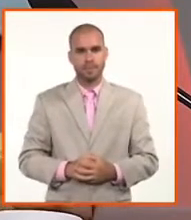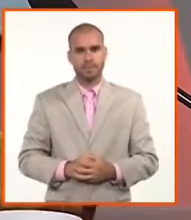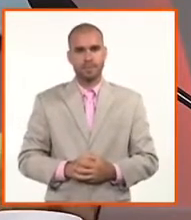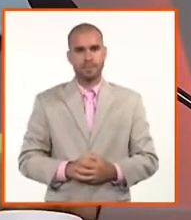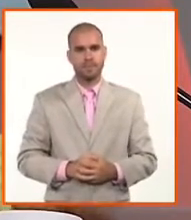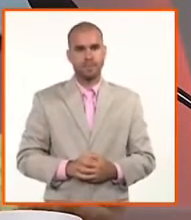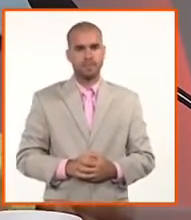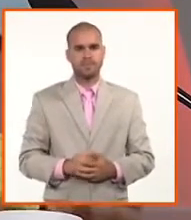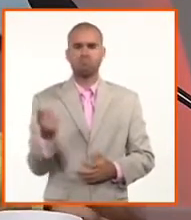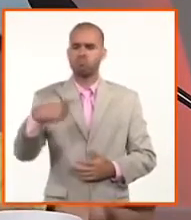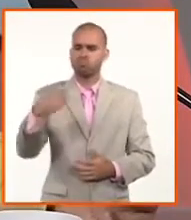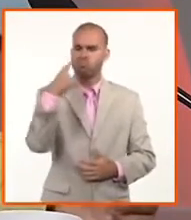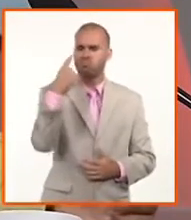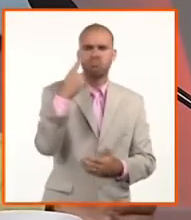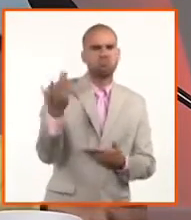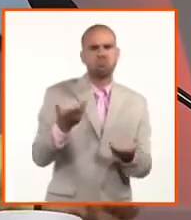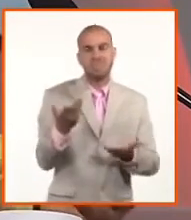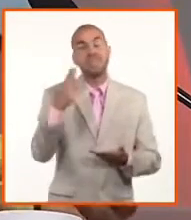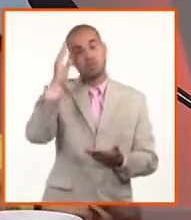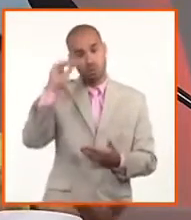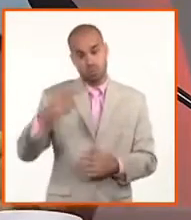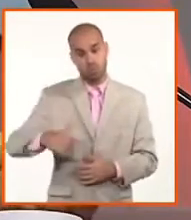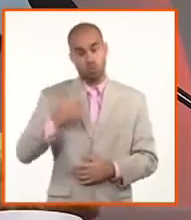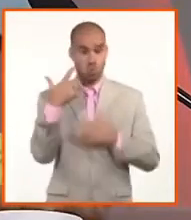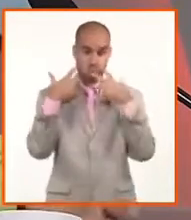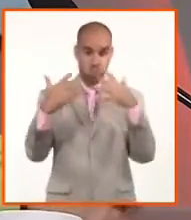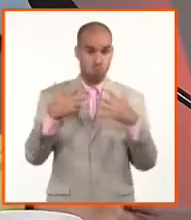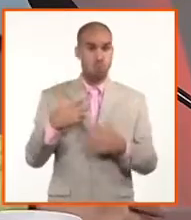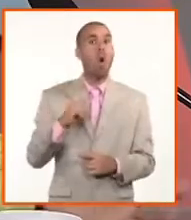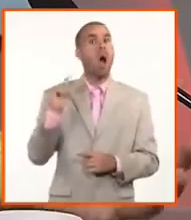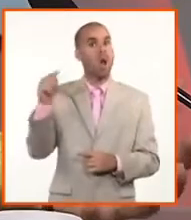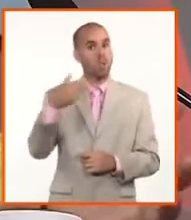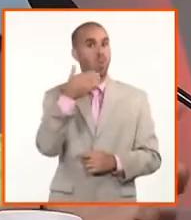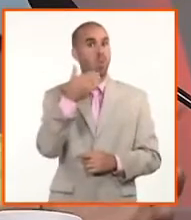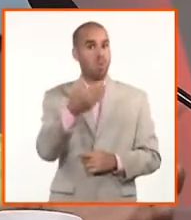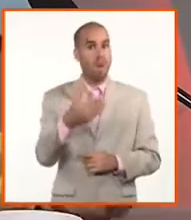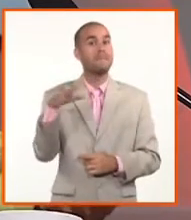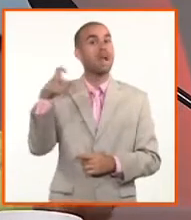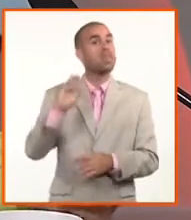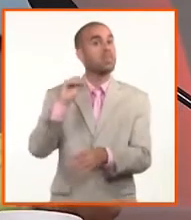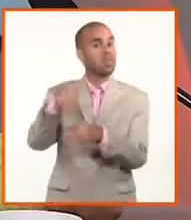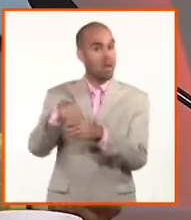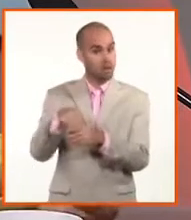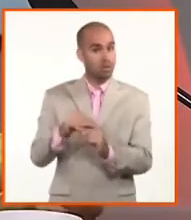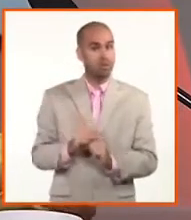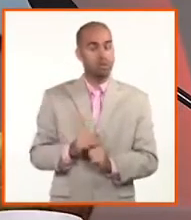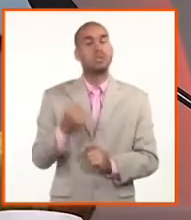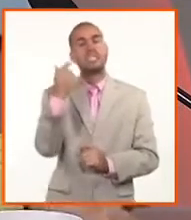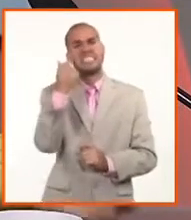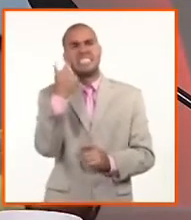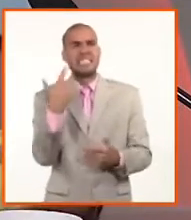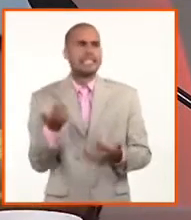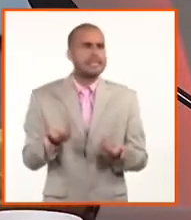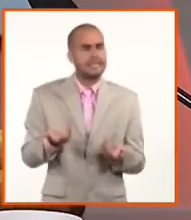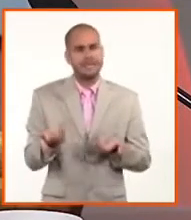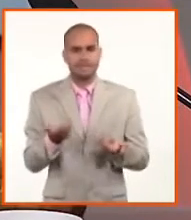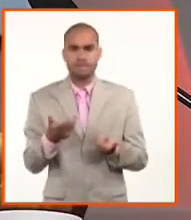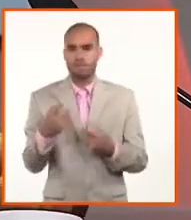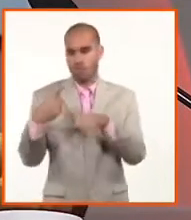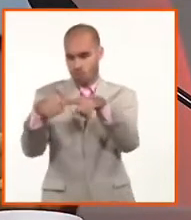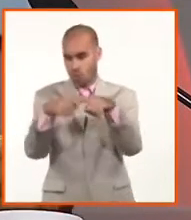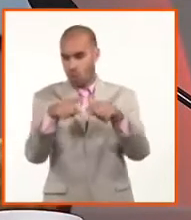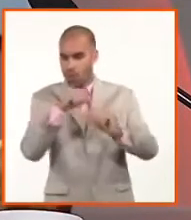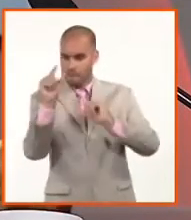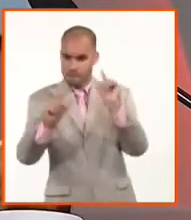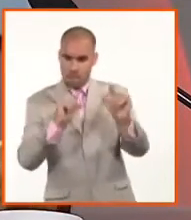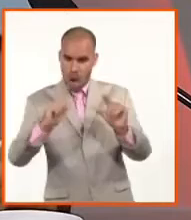muestran el talento que existe en Pinar del Río, que llevan a otros o a representantes de otras manifestaciones